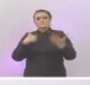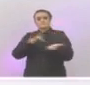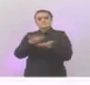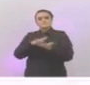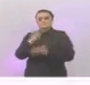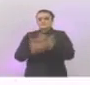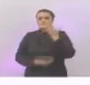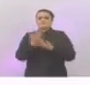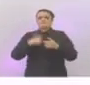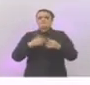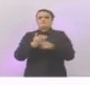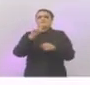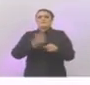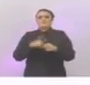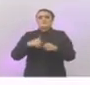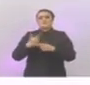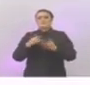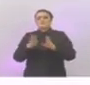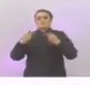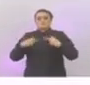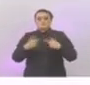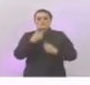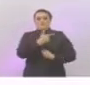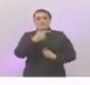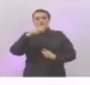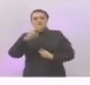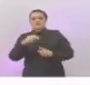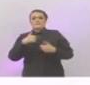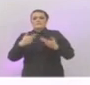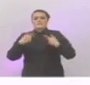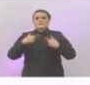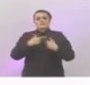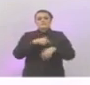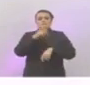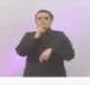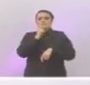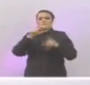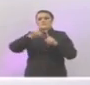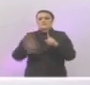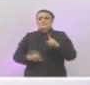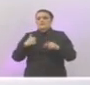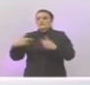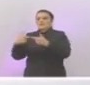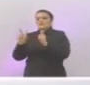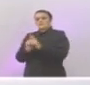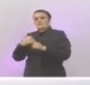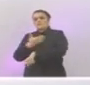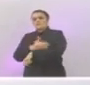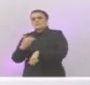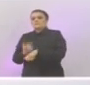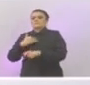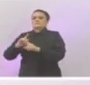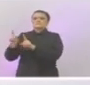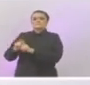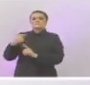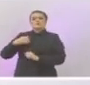creación y al despliegue en el Estado de la Guardia Nacional. Junto con un grupo de colegas gobernadores y en los espacios que nos